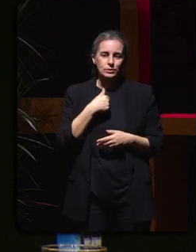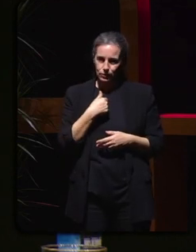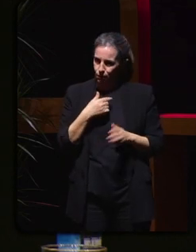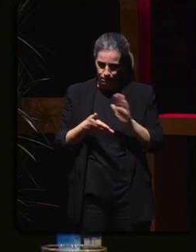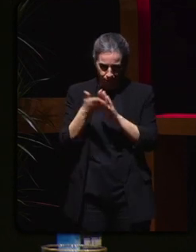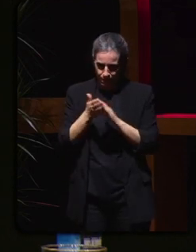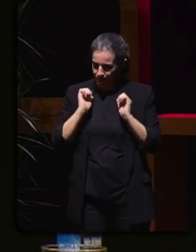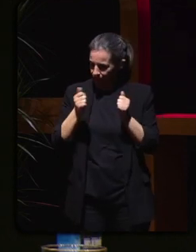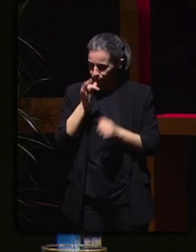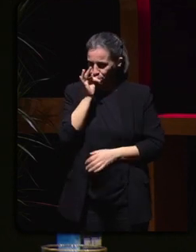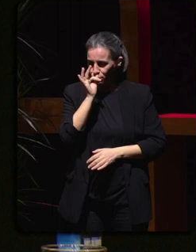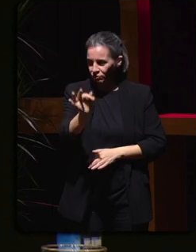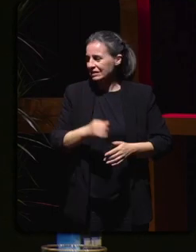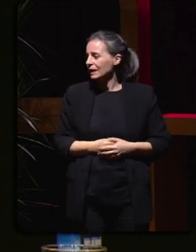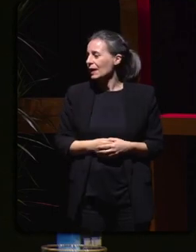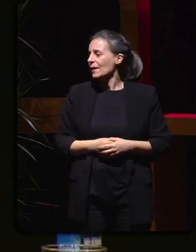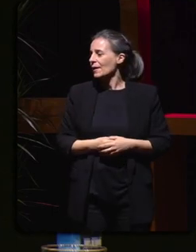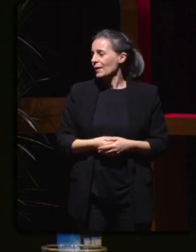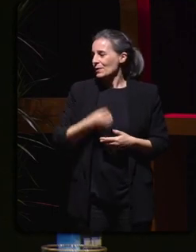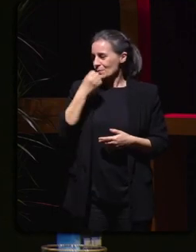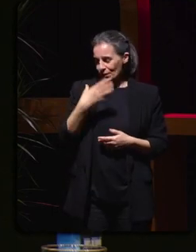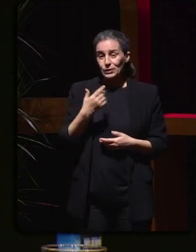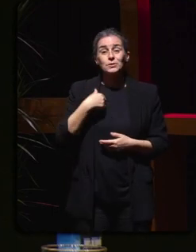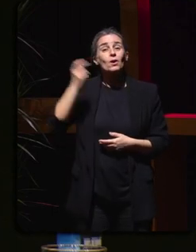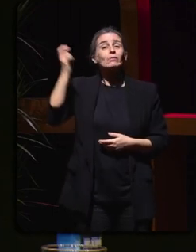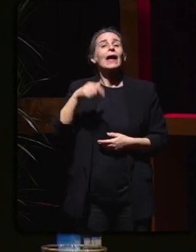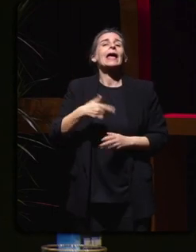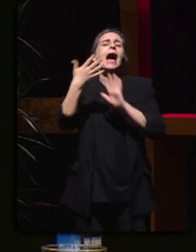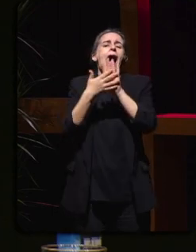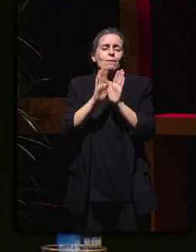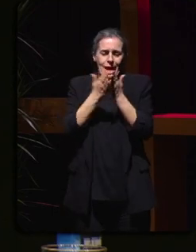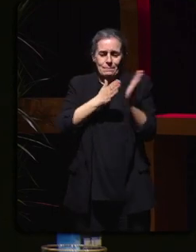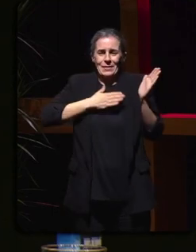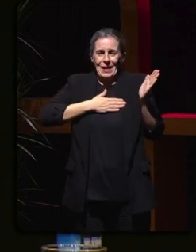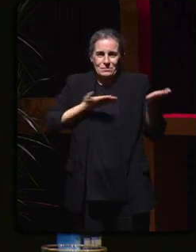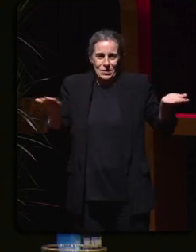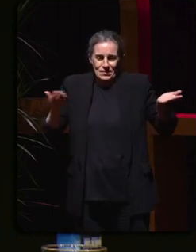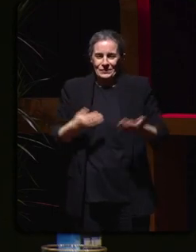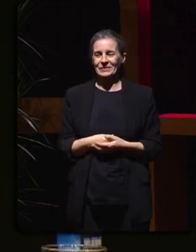prometo Pues yo he venido aquí a hablar de mi libro